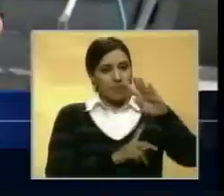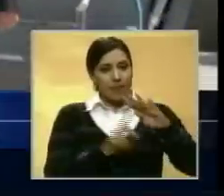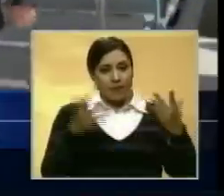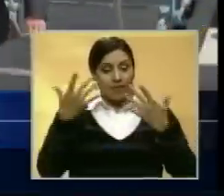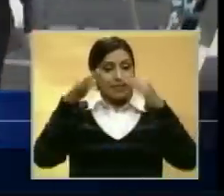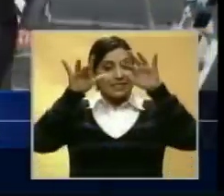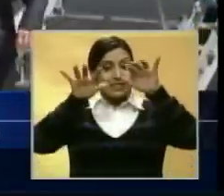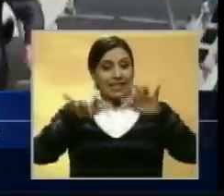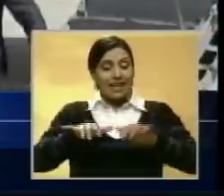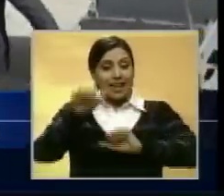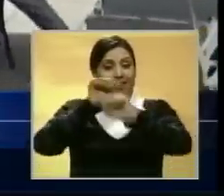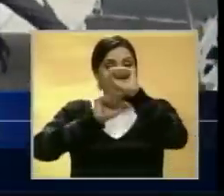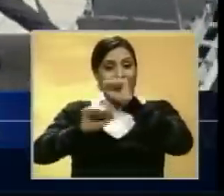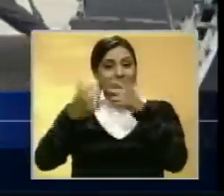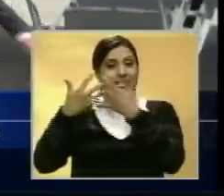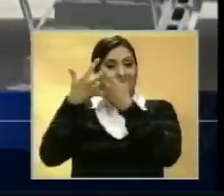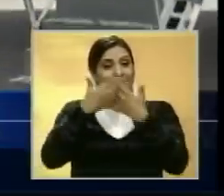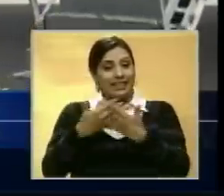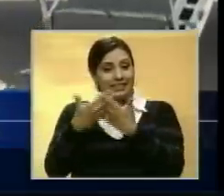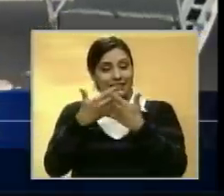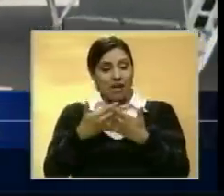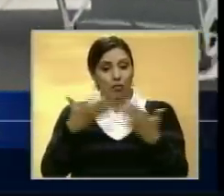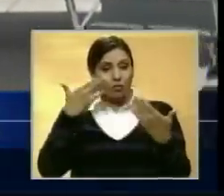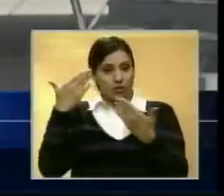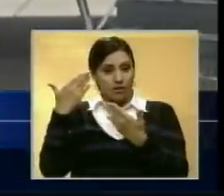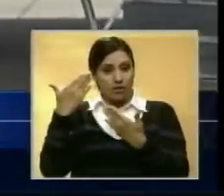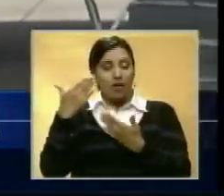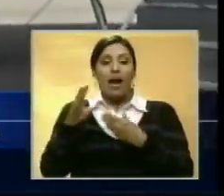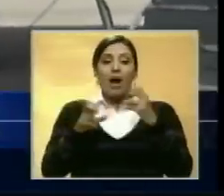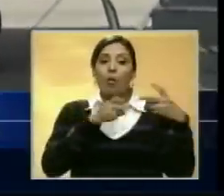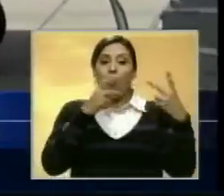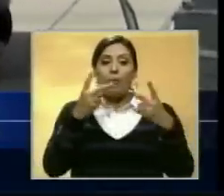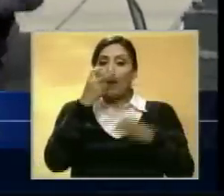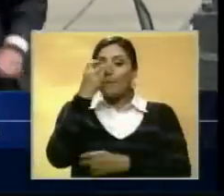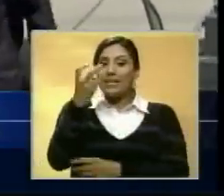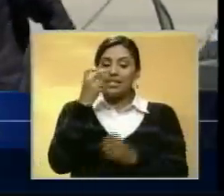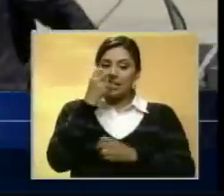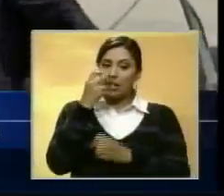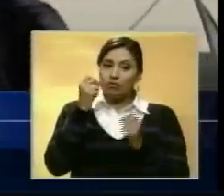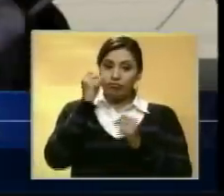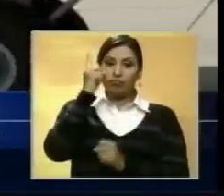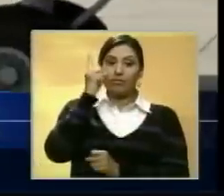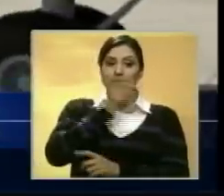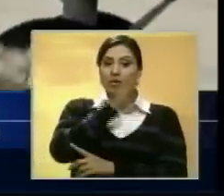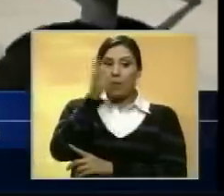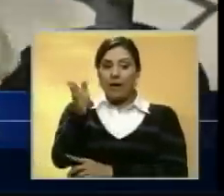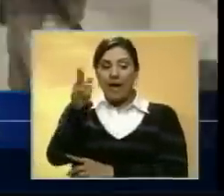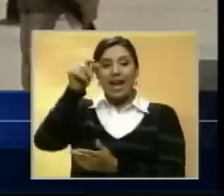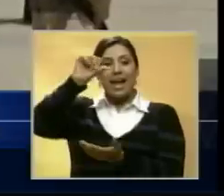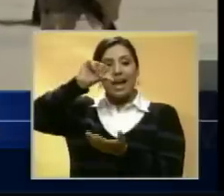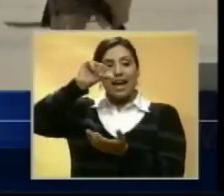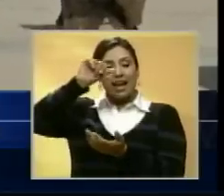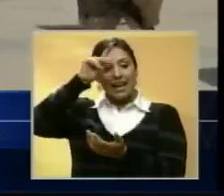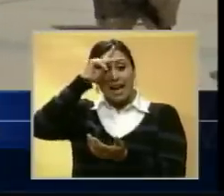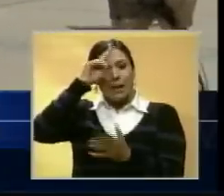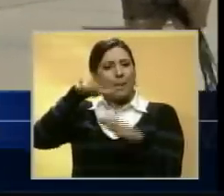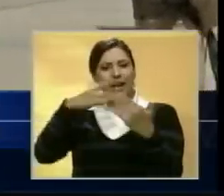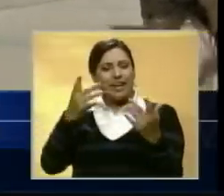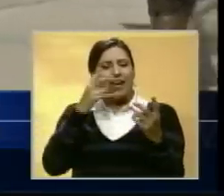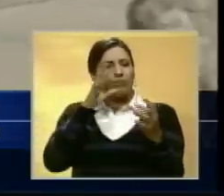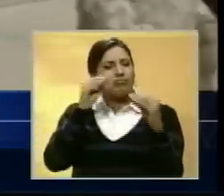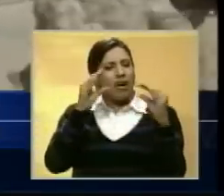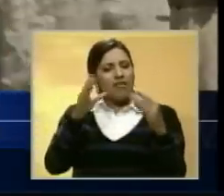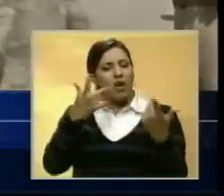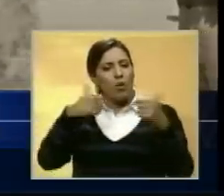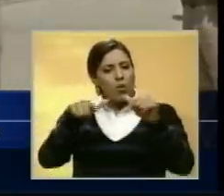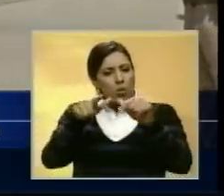El secretario de Defensa de Estados Unidos, Ashton Carter, realizó una visita sorpresa a la ciudad de Bagdad, en Irak, para mantener conversaciones con